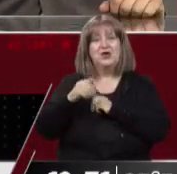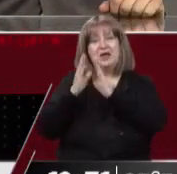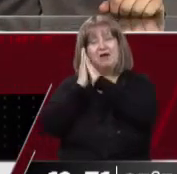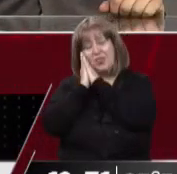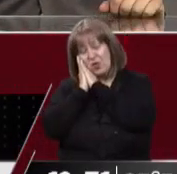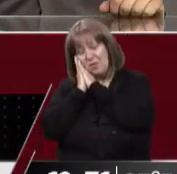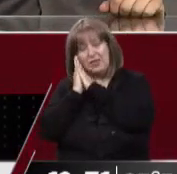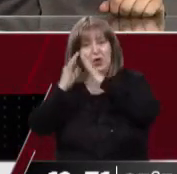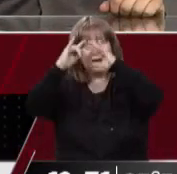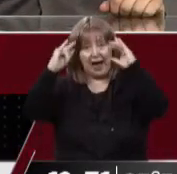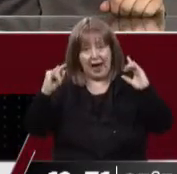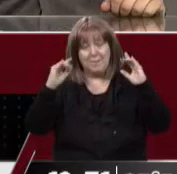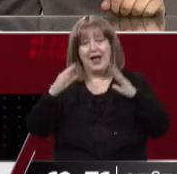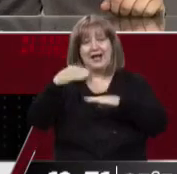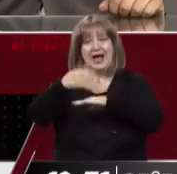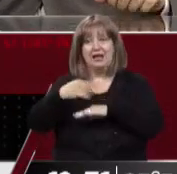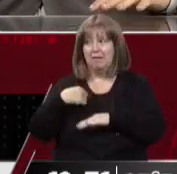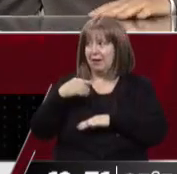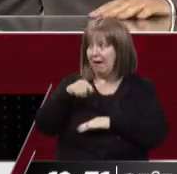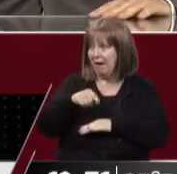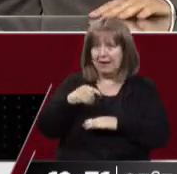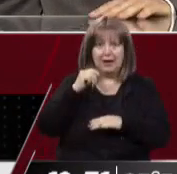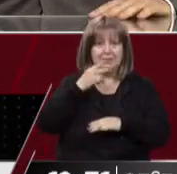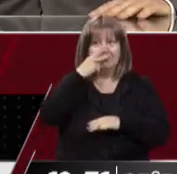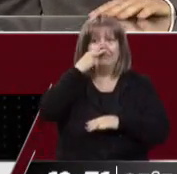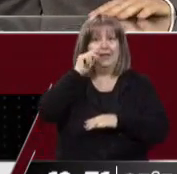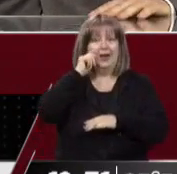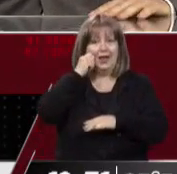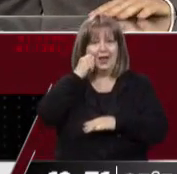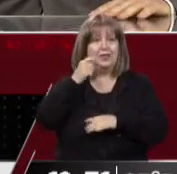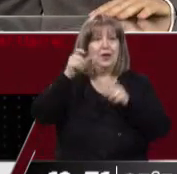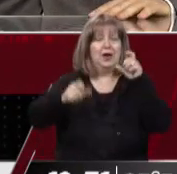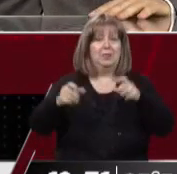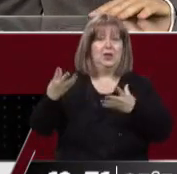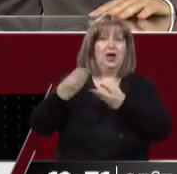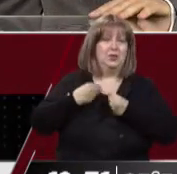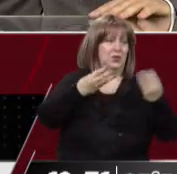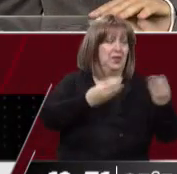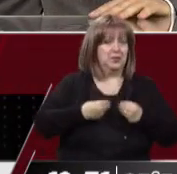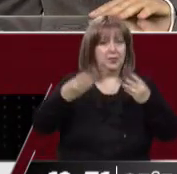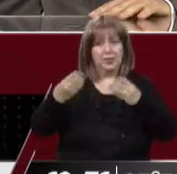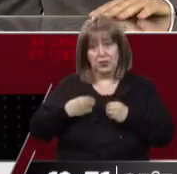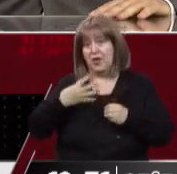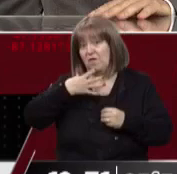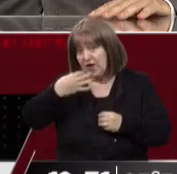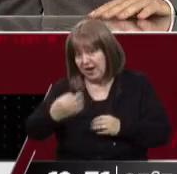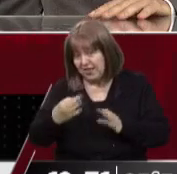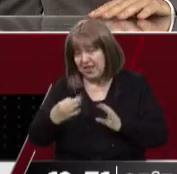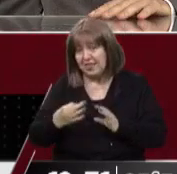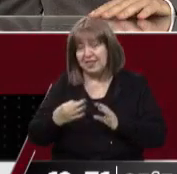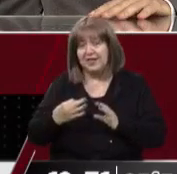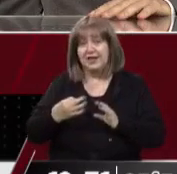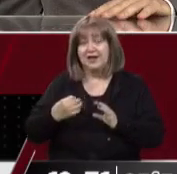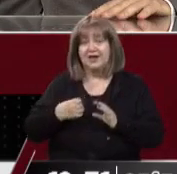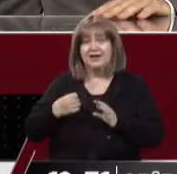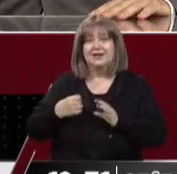en carpa, en la calle, terminamos acá. Y la gente nos quiere ayudar un montón también, así que bueno, la verdad que no sé